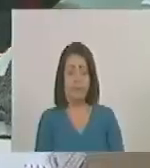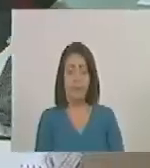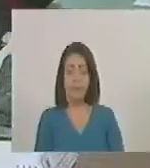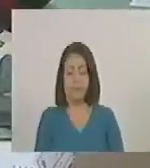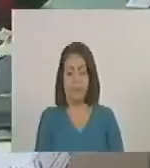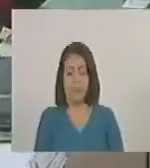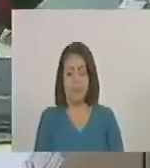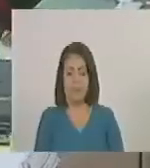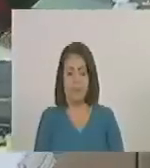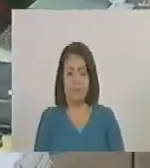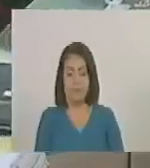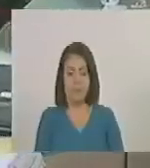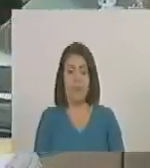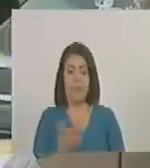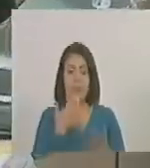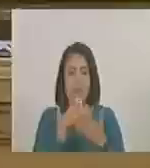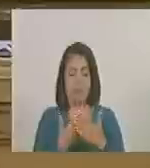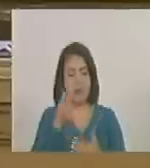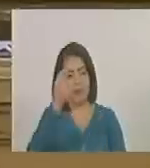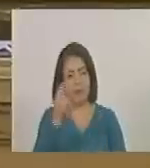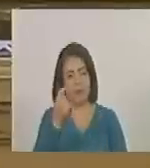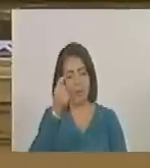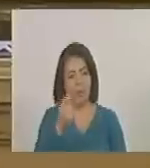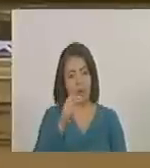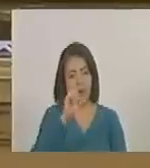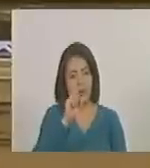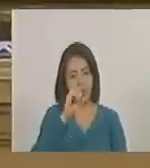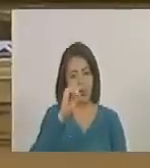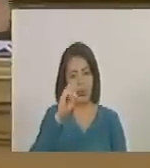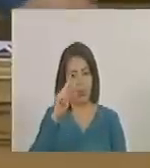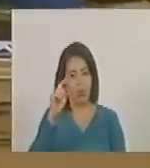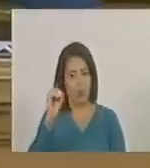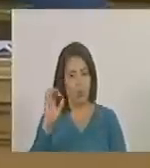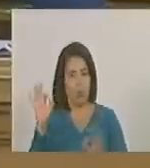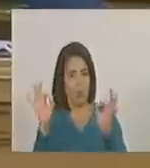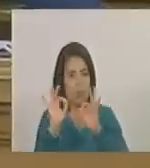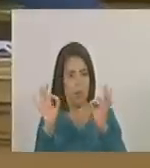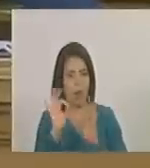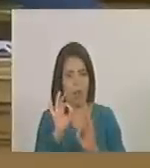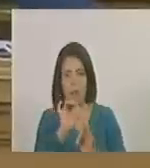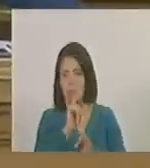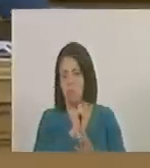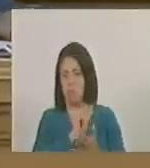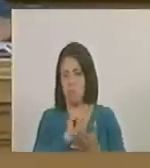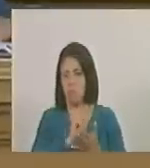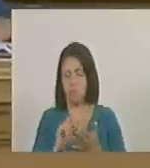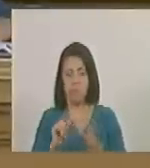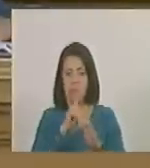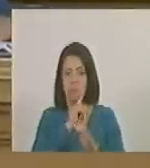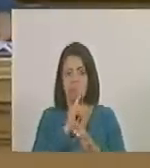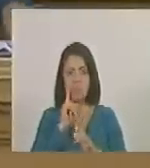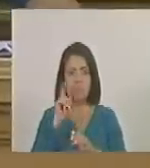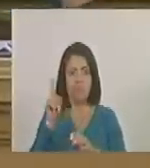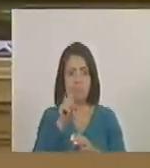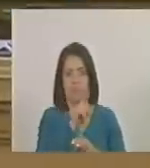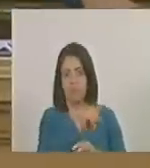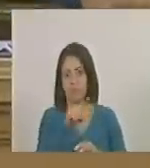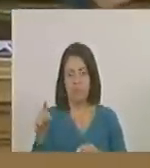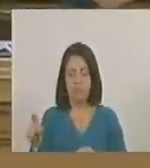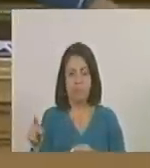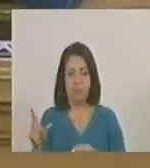Gracias, diputado Soto Rojas. No hay más nadie anotado en el derecho de palabra. Se va a cerrar el derecho de